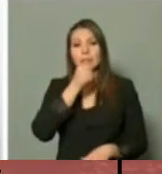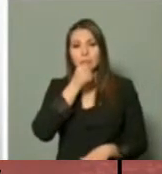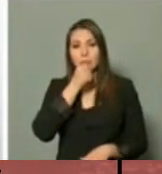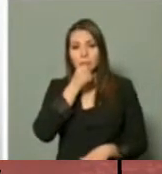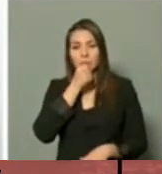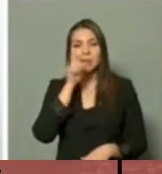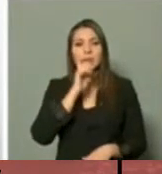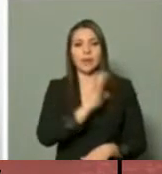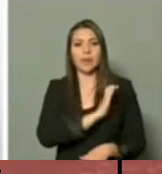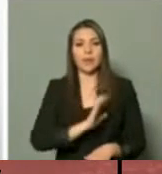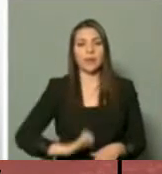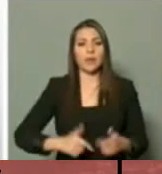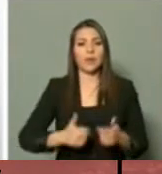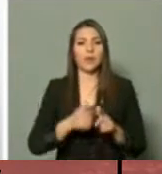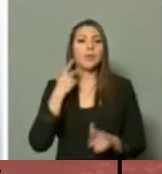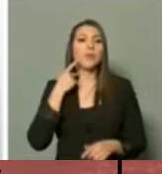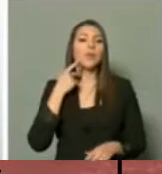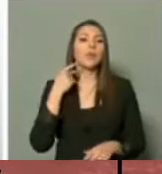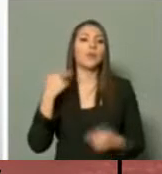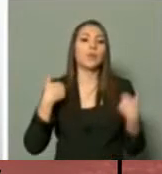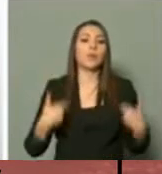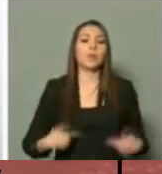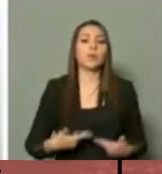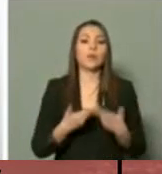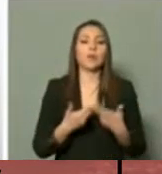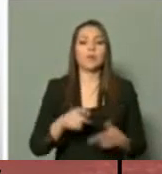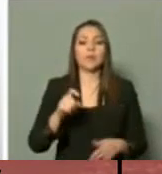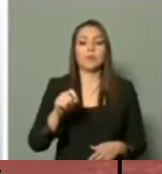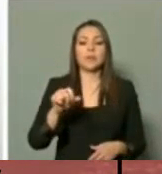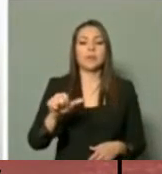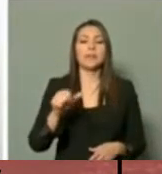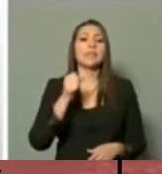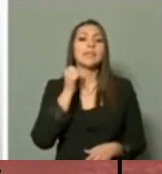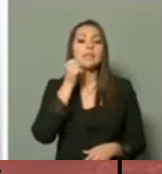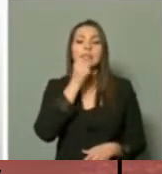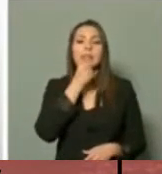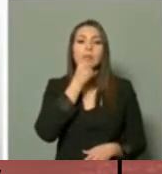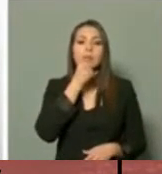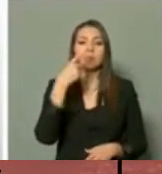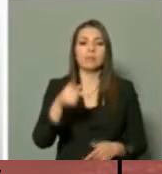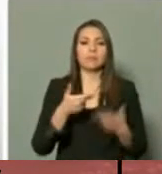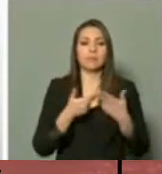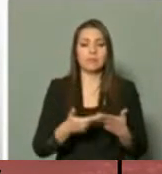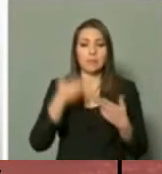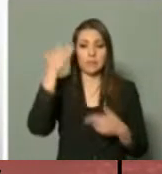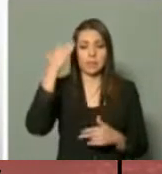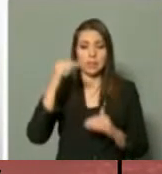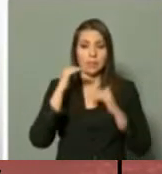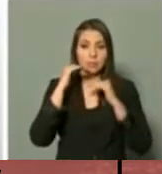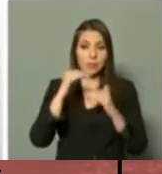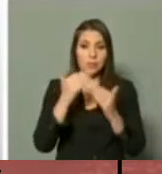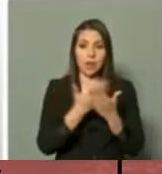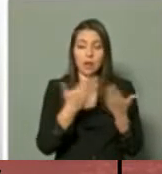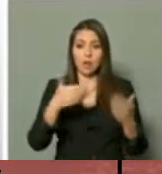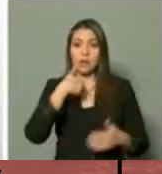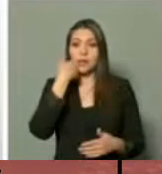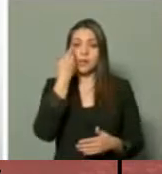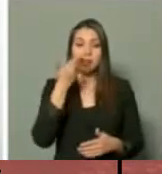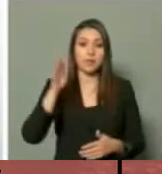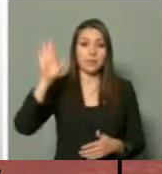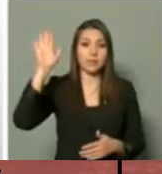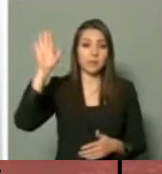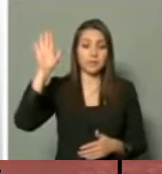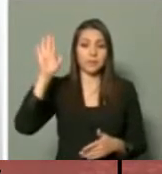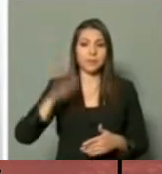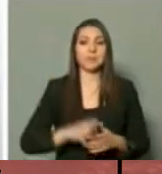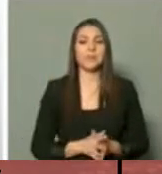Y la candidata del Partido Humanista, dispone usted de 26 segundos en su bolsa de tiempo. ¿Alguno de ustedes desea hacer uso de la palabra nuevamente?